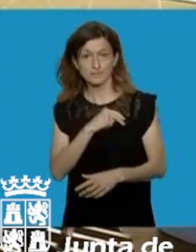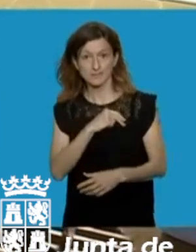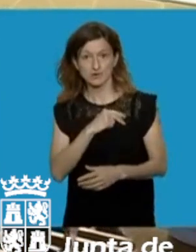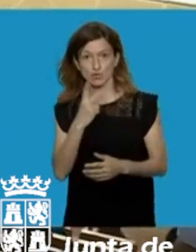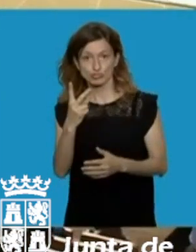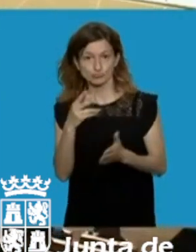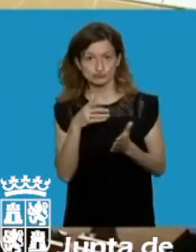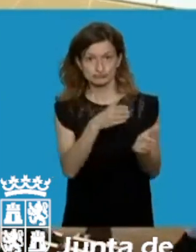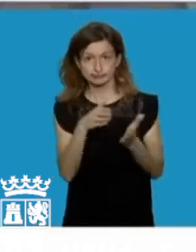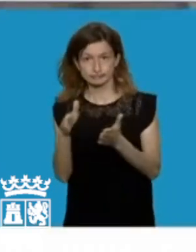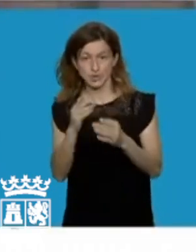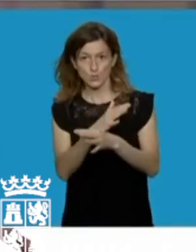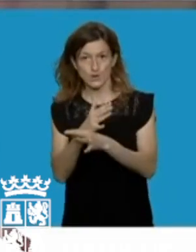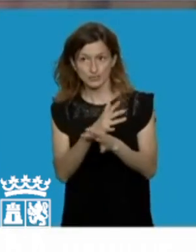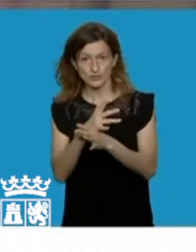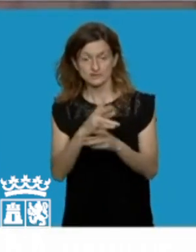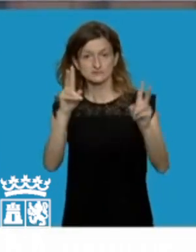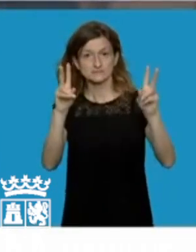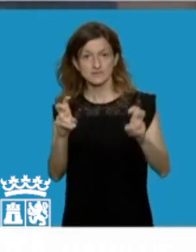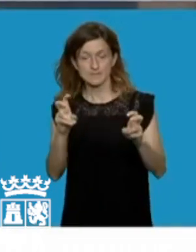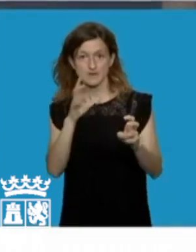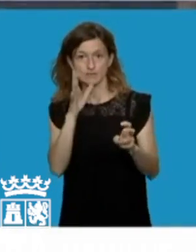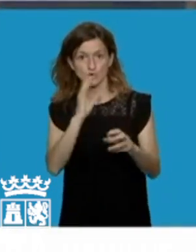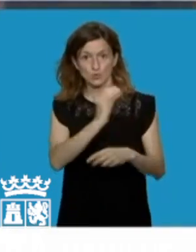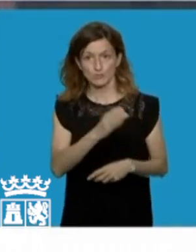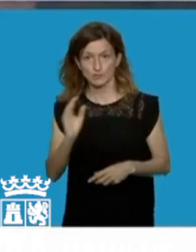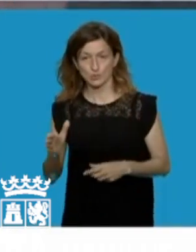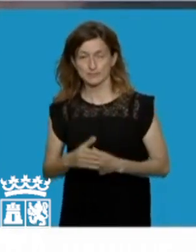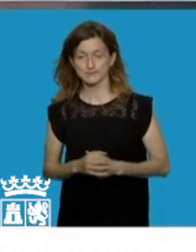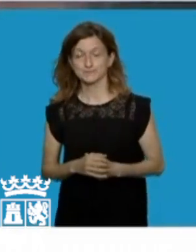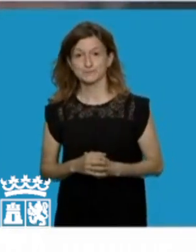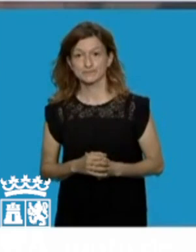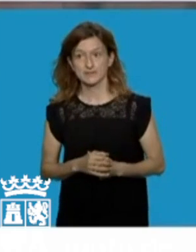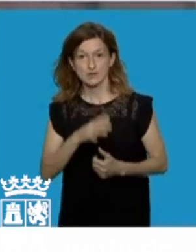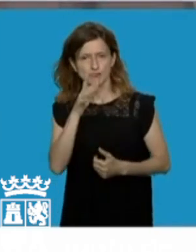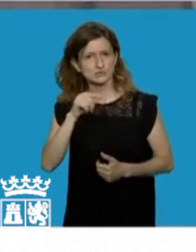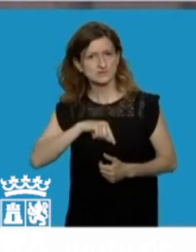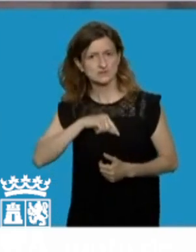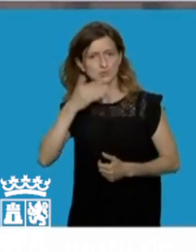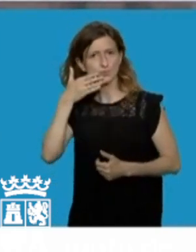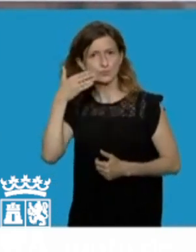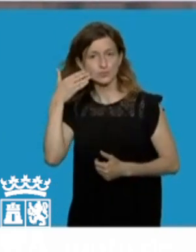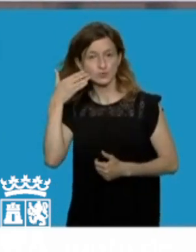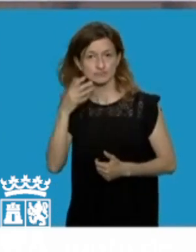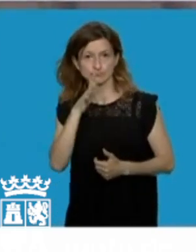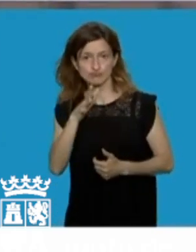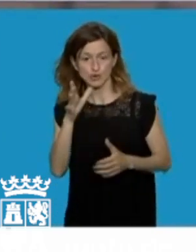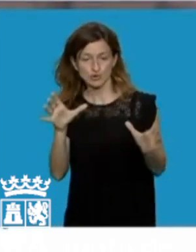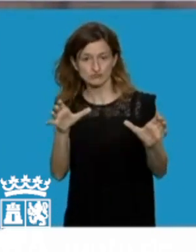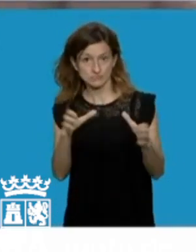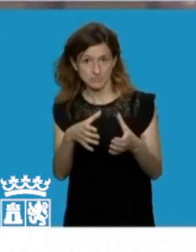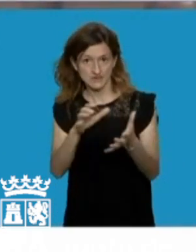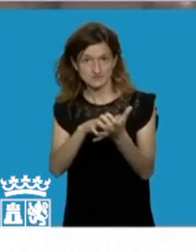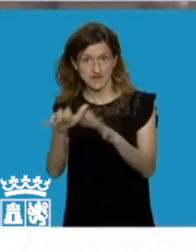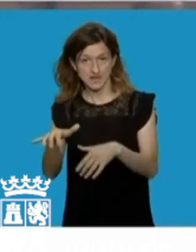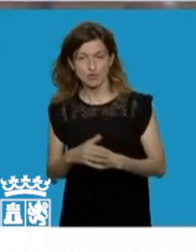dos grandísimos jugadores, referentes además en sus respectivos clubes. Y es que podemos sentirnos muy orgullosos en esta comunidad, en Castilla y